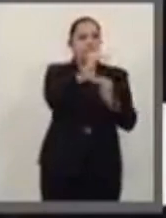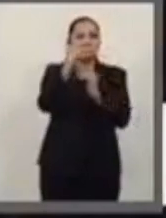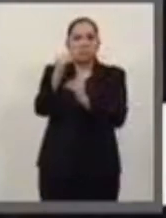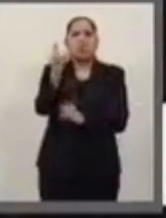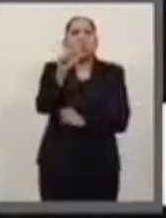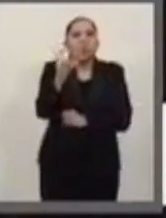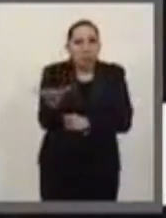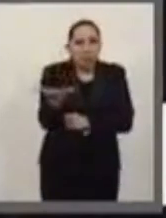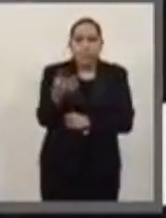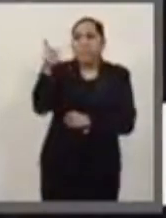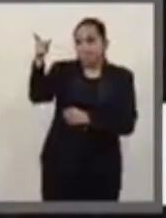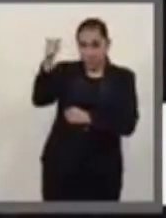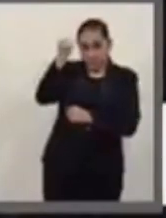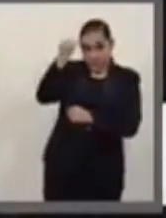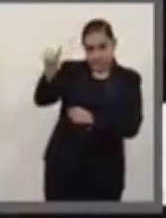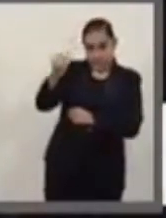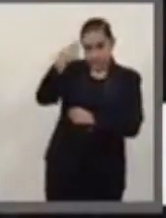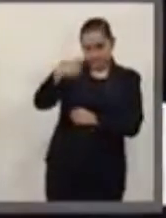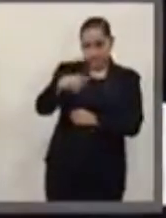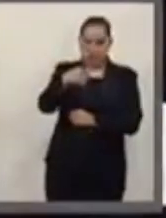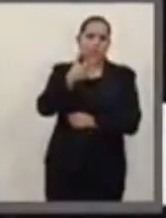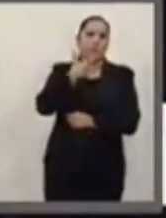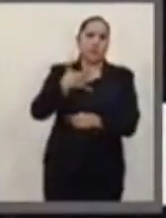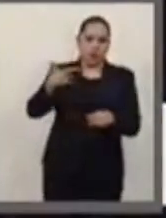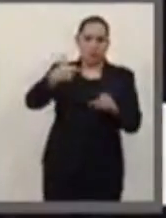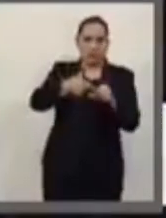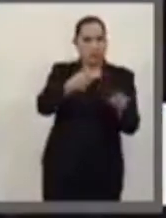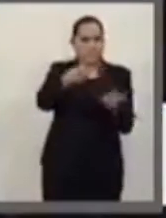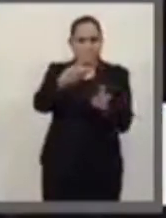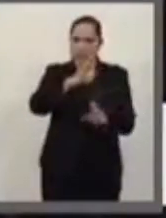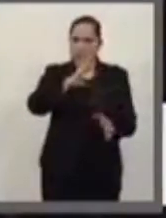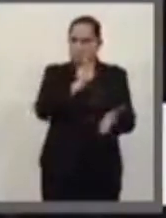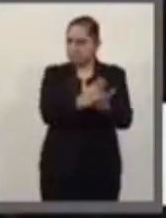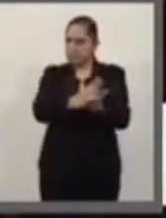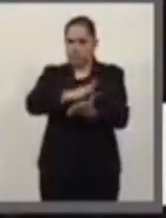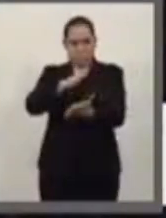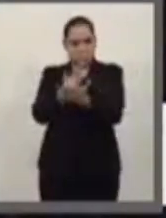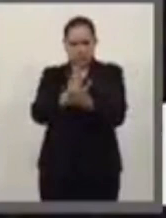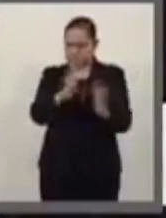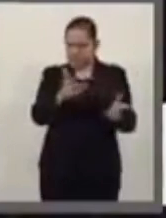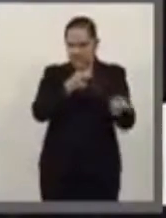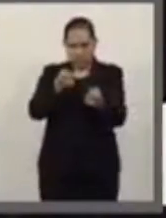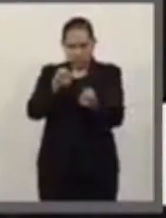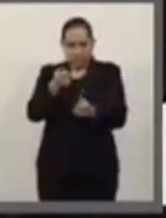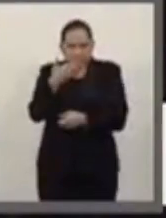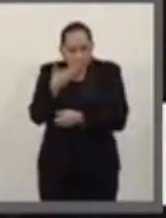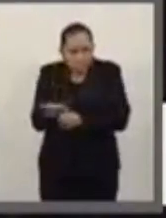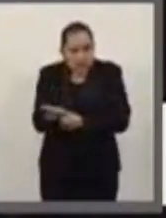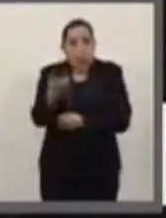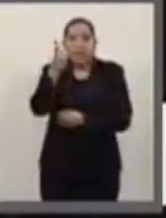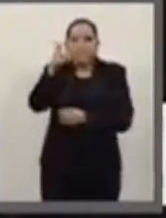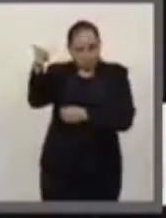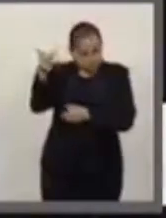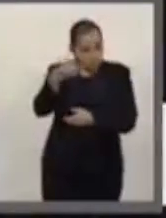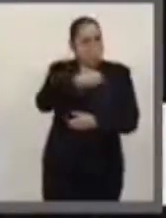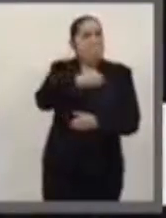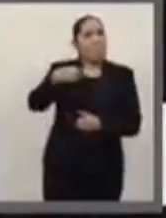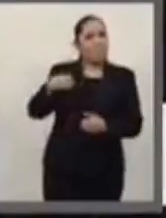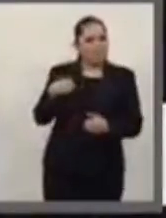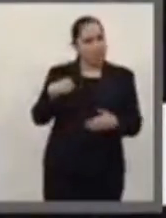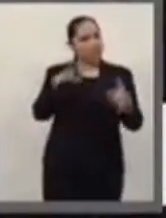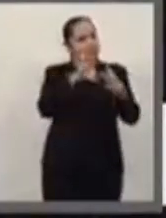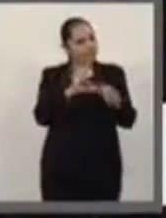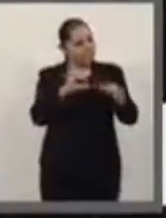combustible, pero al mismo tiempo estamos obligados a darle explicaciones, estamos obligados a decirles cuánto